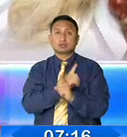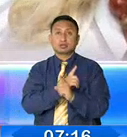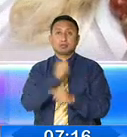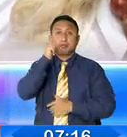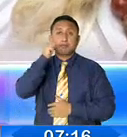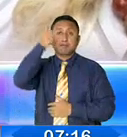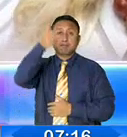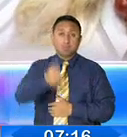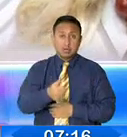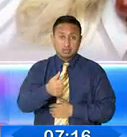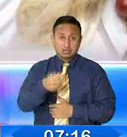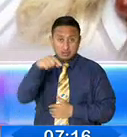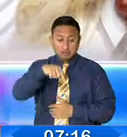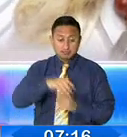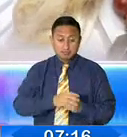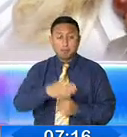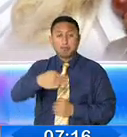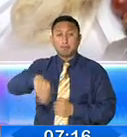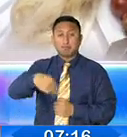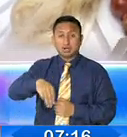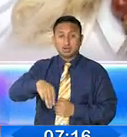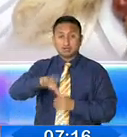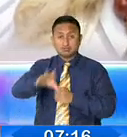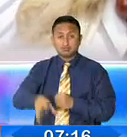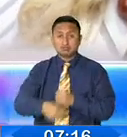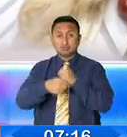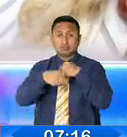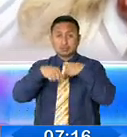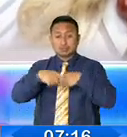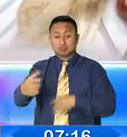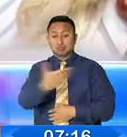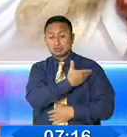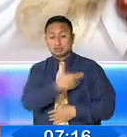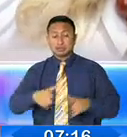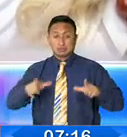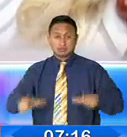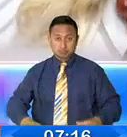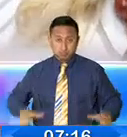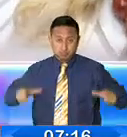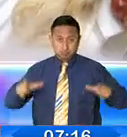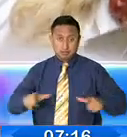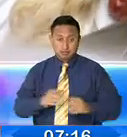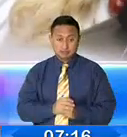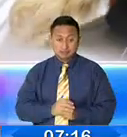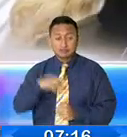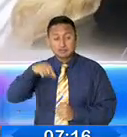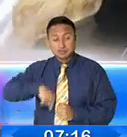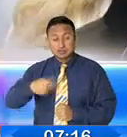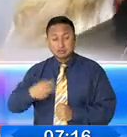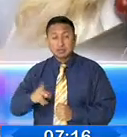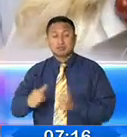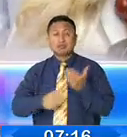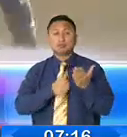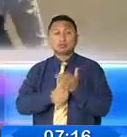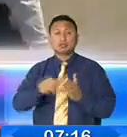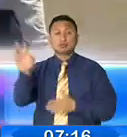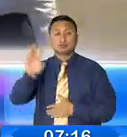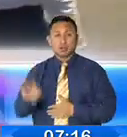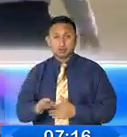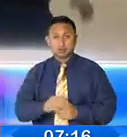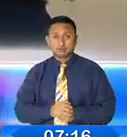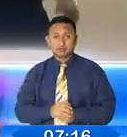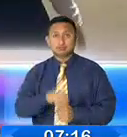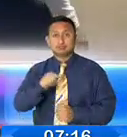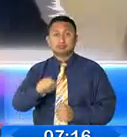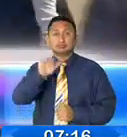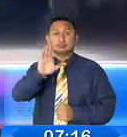ahí, pero el día miércoles adicionalmente vendrá el presidente de la República y vendrá también el ministro de Salud. La ATM anunció el